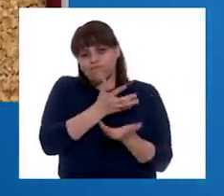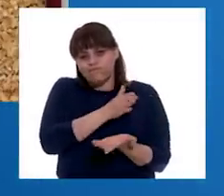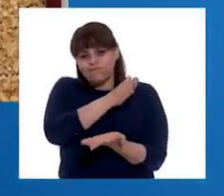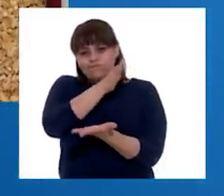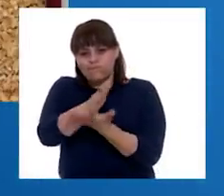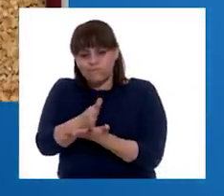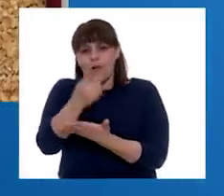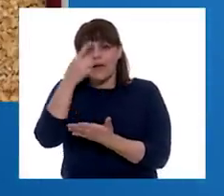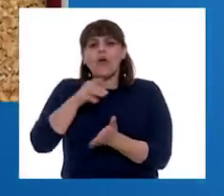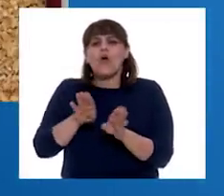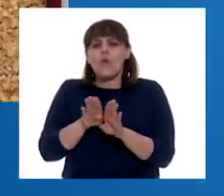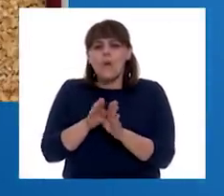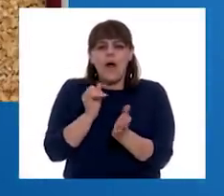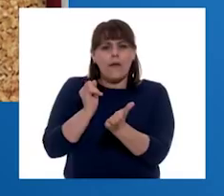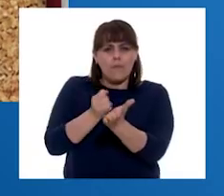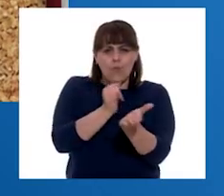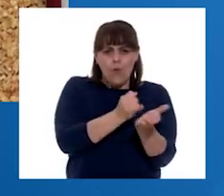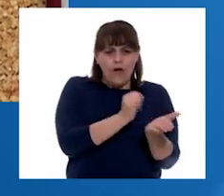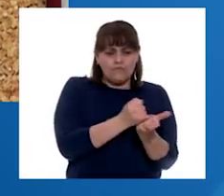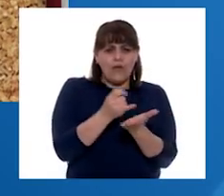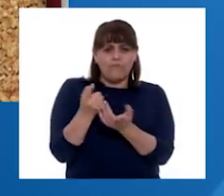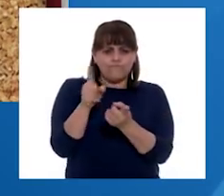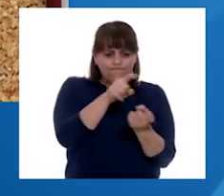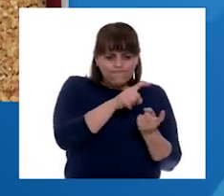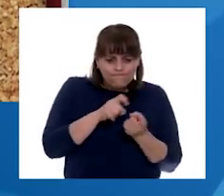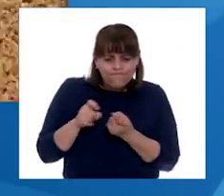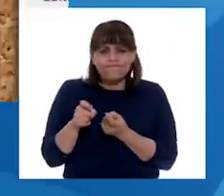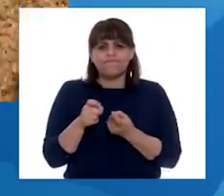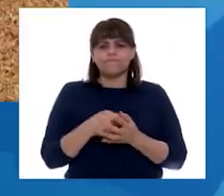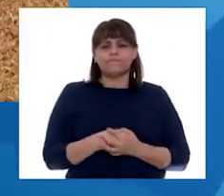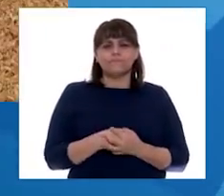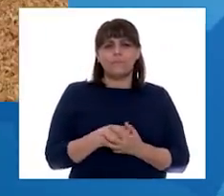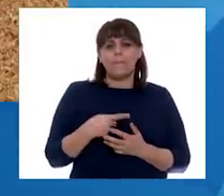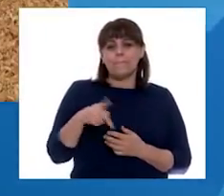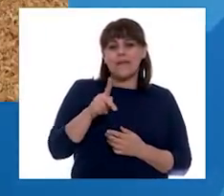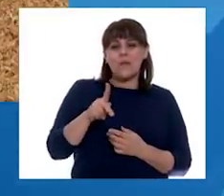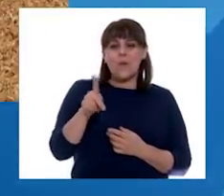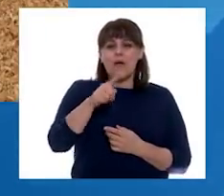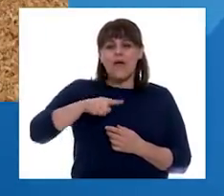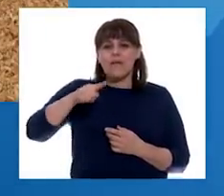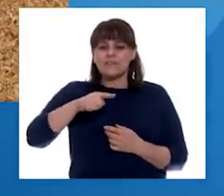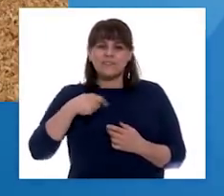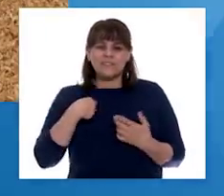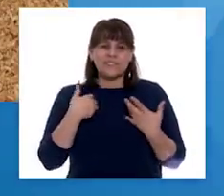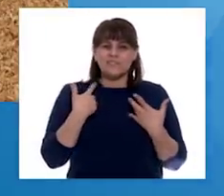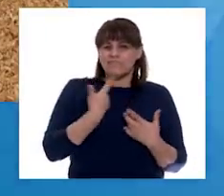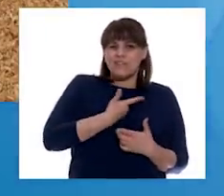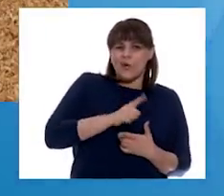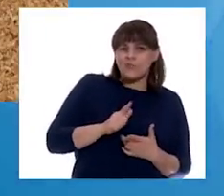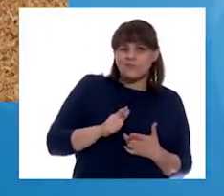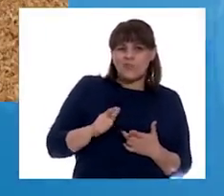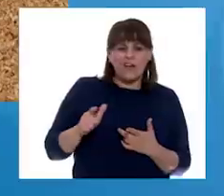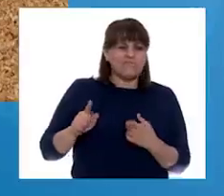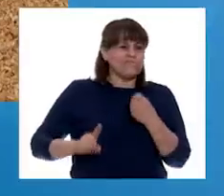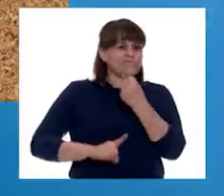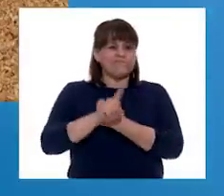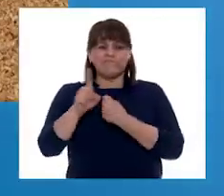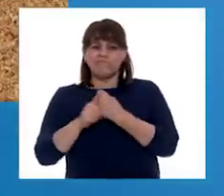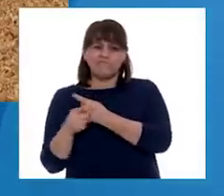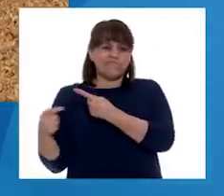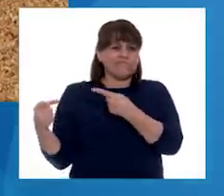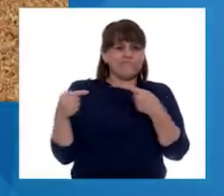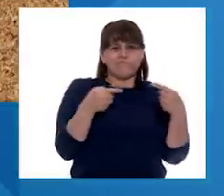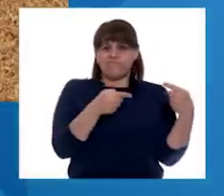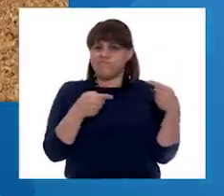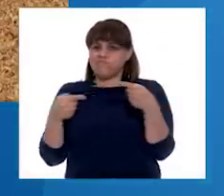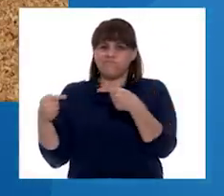impuestos. Además, prohibió la esclavitud en suelo mexicano. Pero el descontento tejano repercute en victoriosas rebeliones, apoyadas